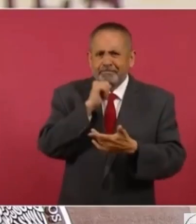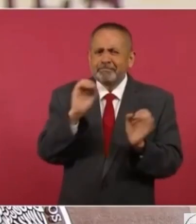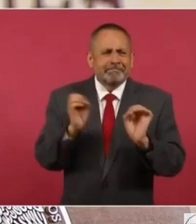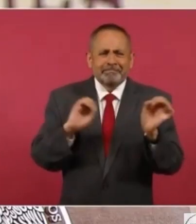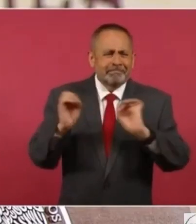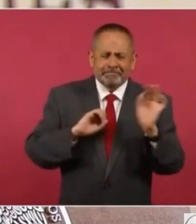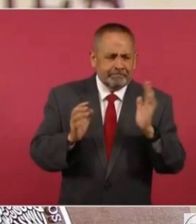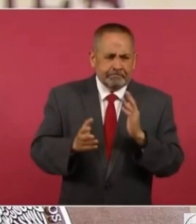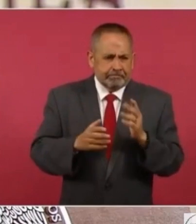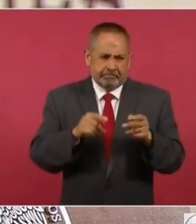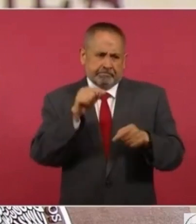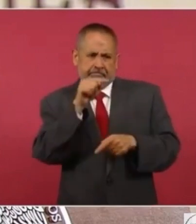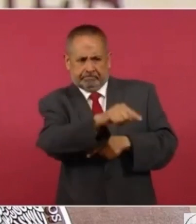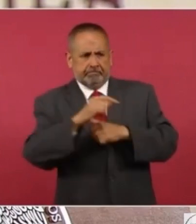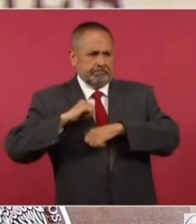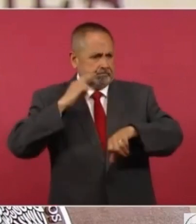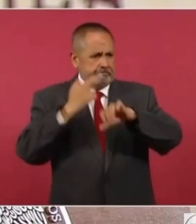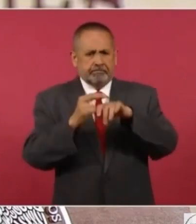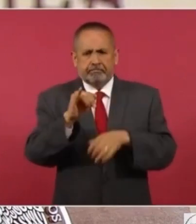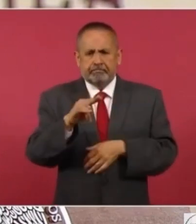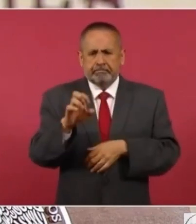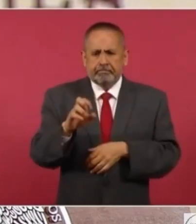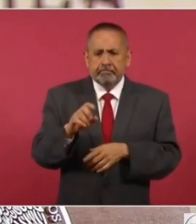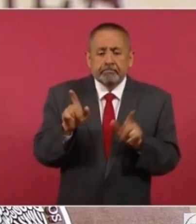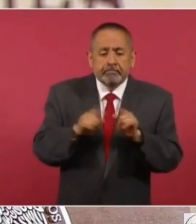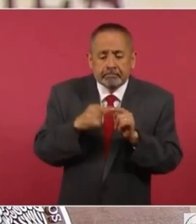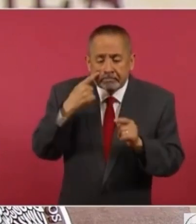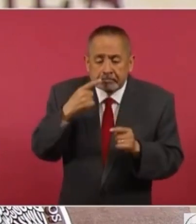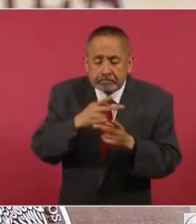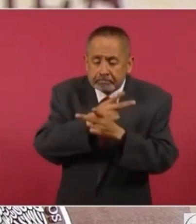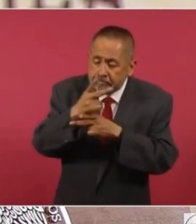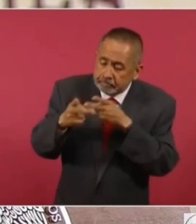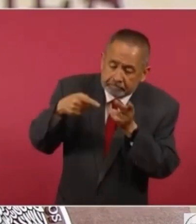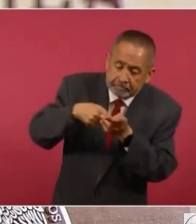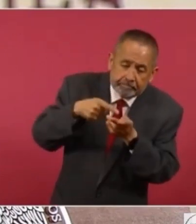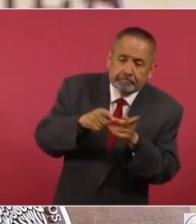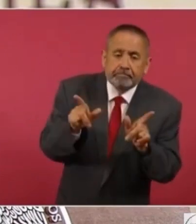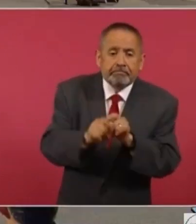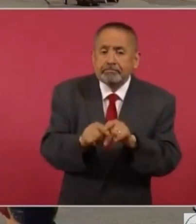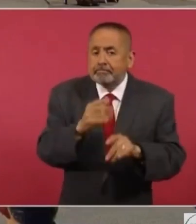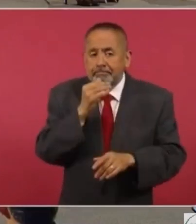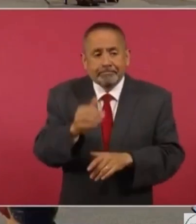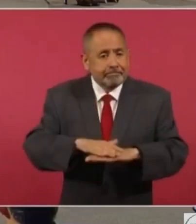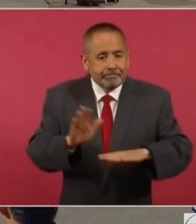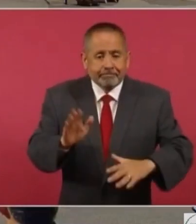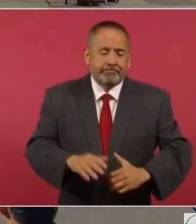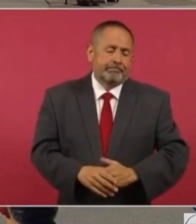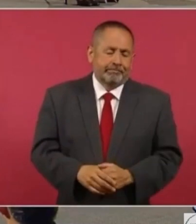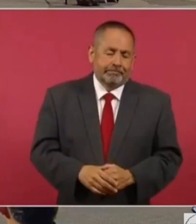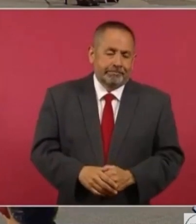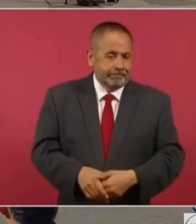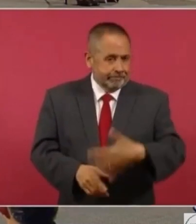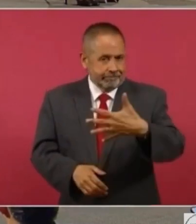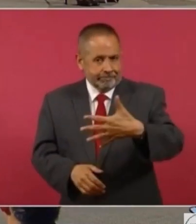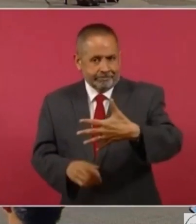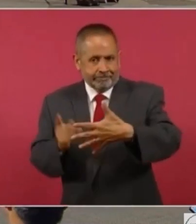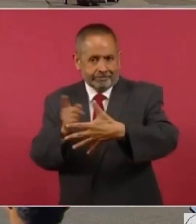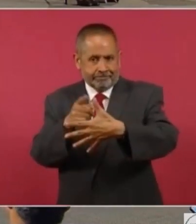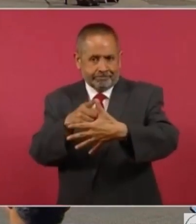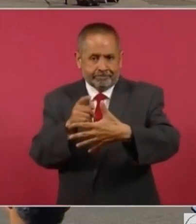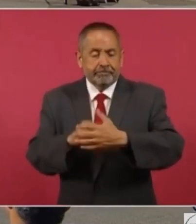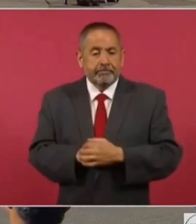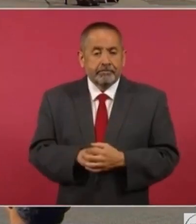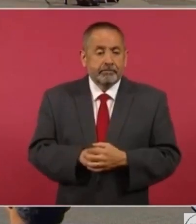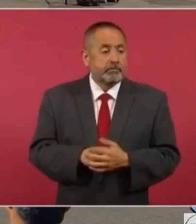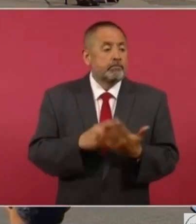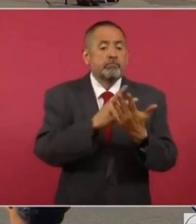nominal ni ningún padrón electoral. Y 5.